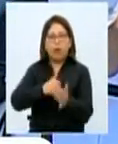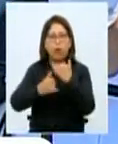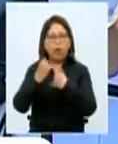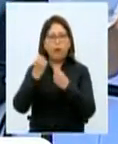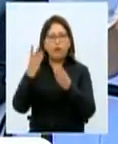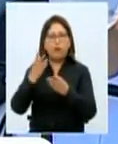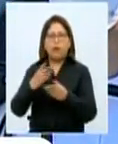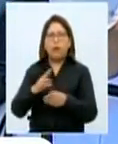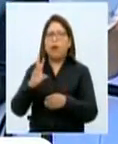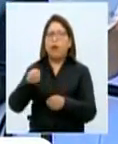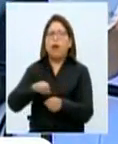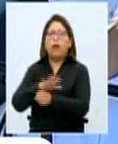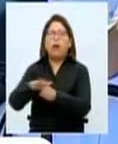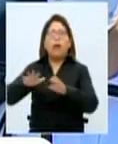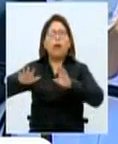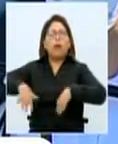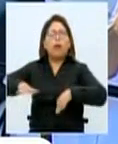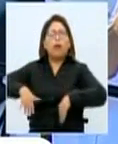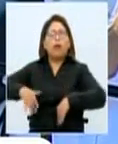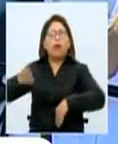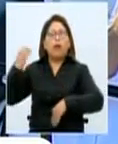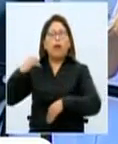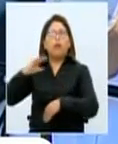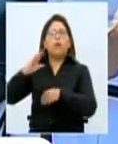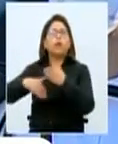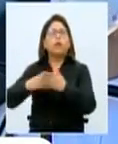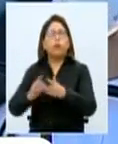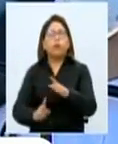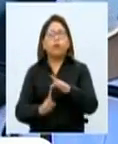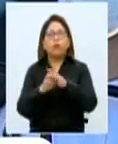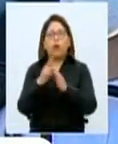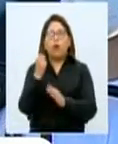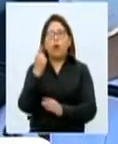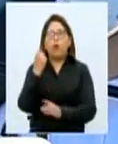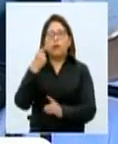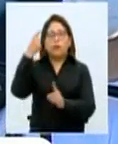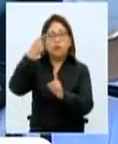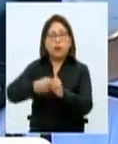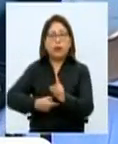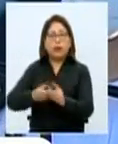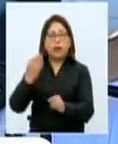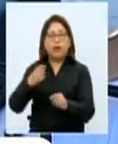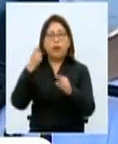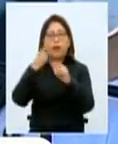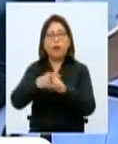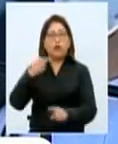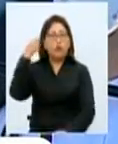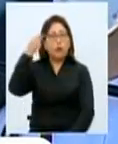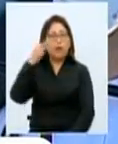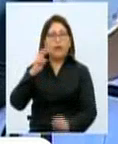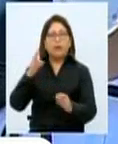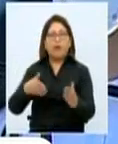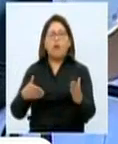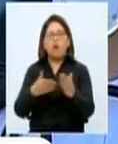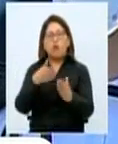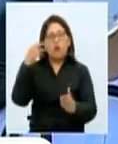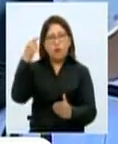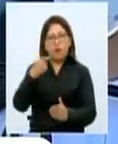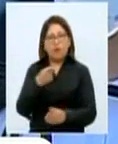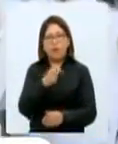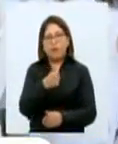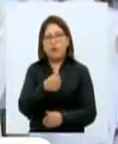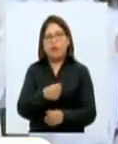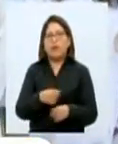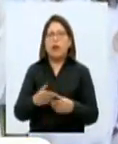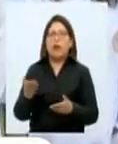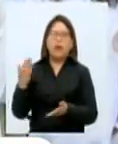no había coronavirus, que se aplicaron durante 11 meses del gobierno de facto golpista, por supuesto